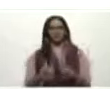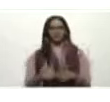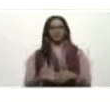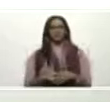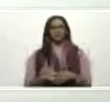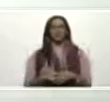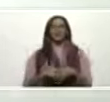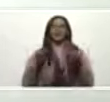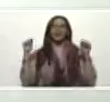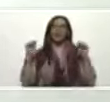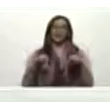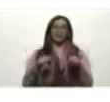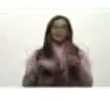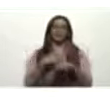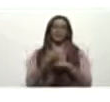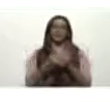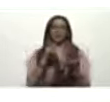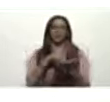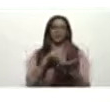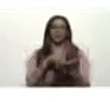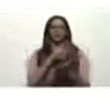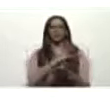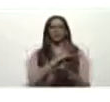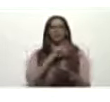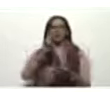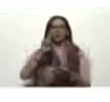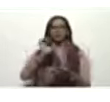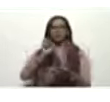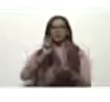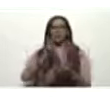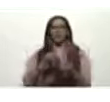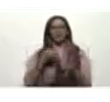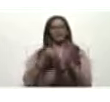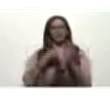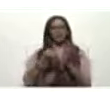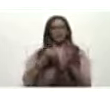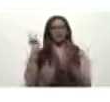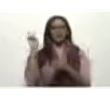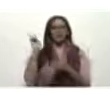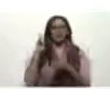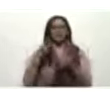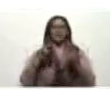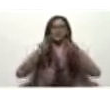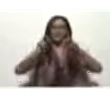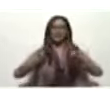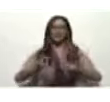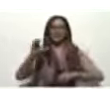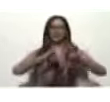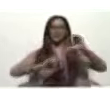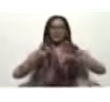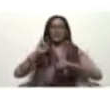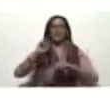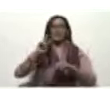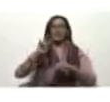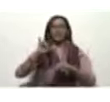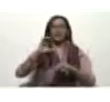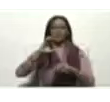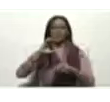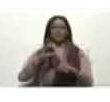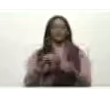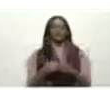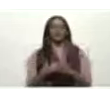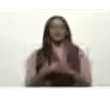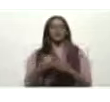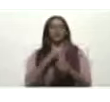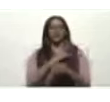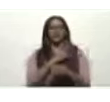En este proyecto participó la Universidad Central de Venezuela, el Instituto Venezolano de Investigaciones Científicas, IBIC, y la Universidad Experimental, la que antes